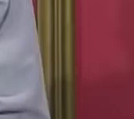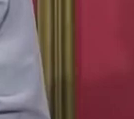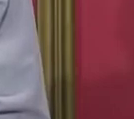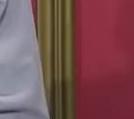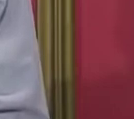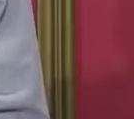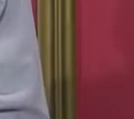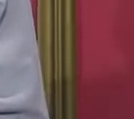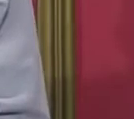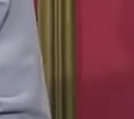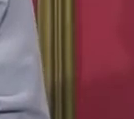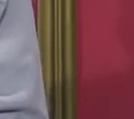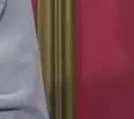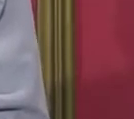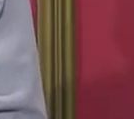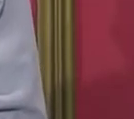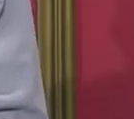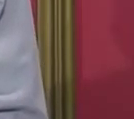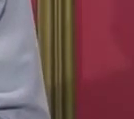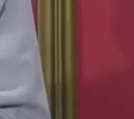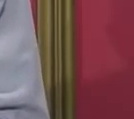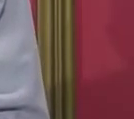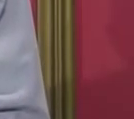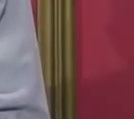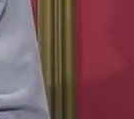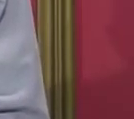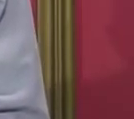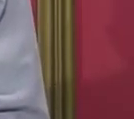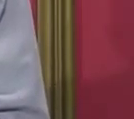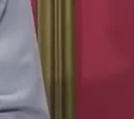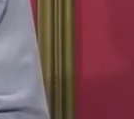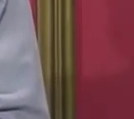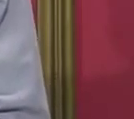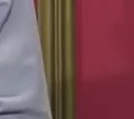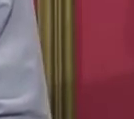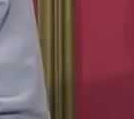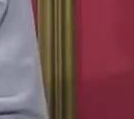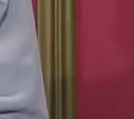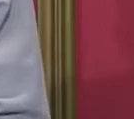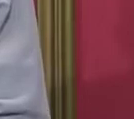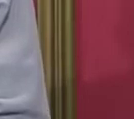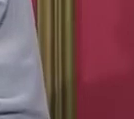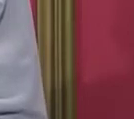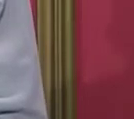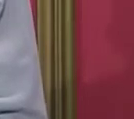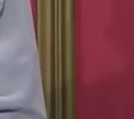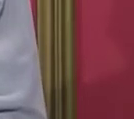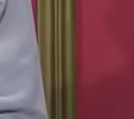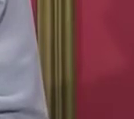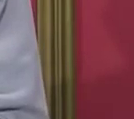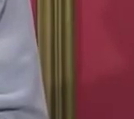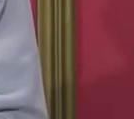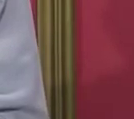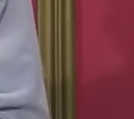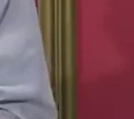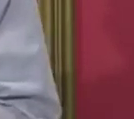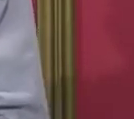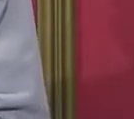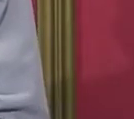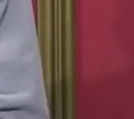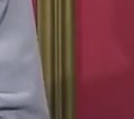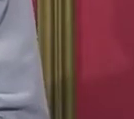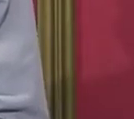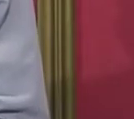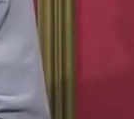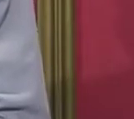matutino, por mi hijo. Y él me dijo, cálmate, levántate y ve al hospital. Pero primero hicimos una oración, él la hizo. Y bueno,